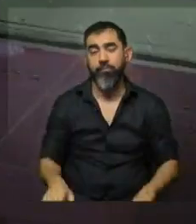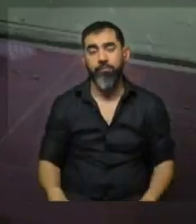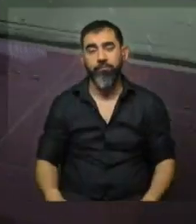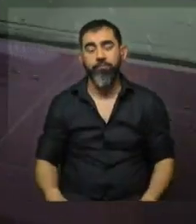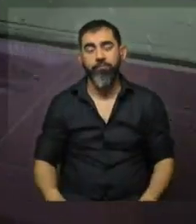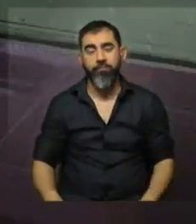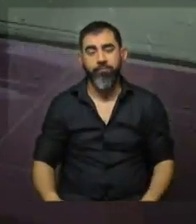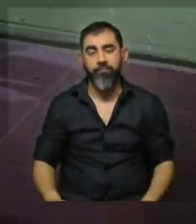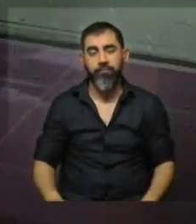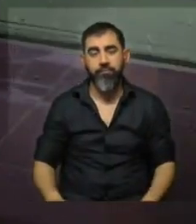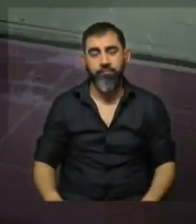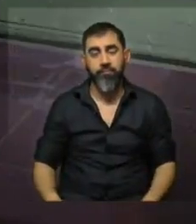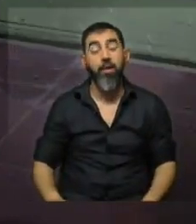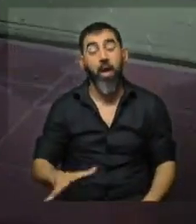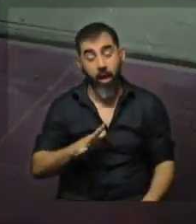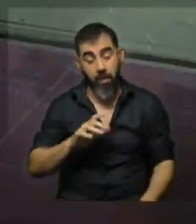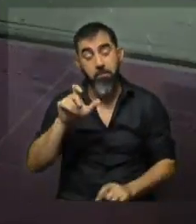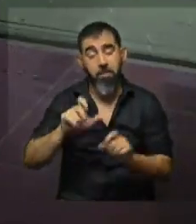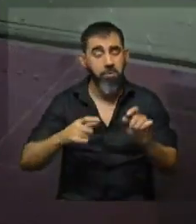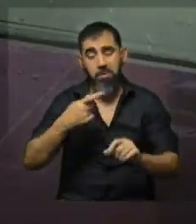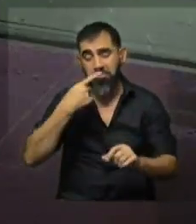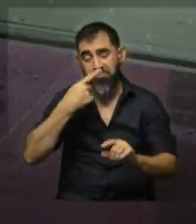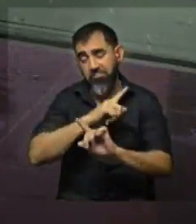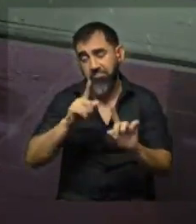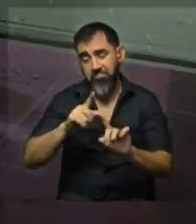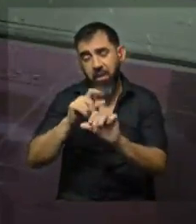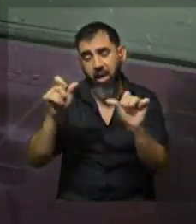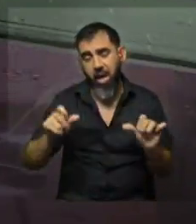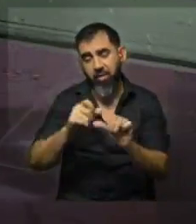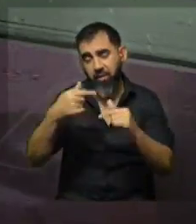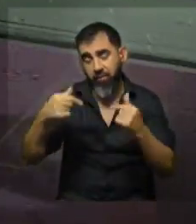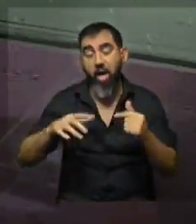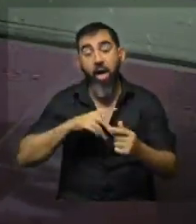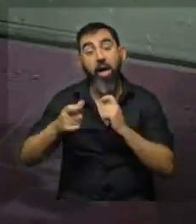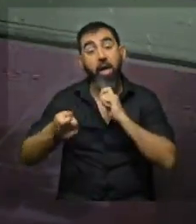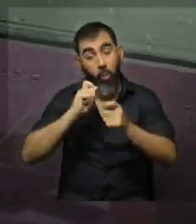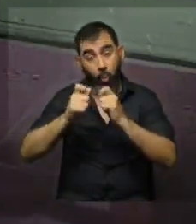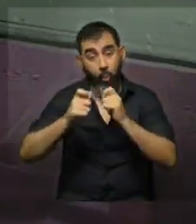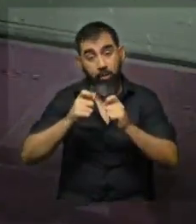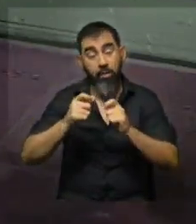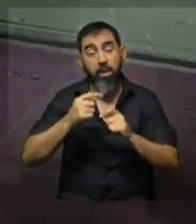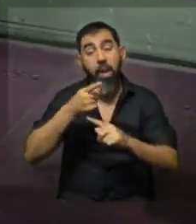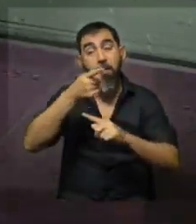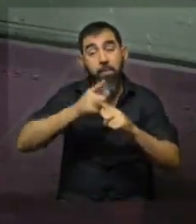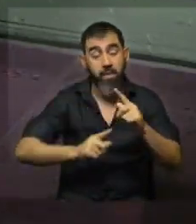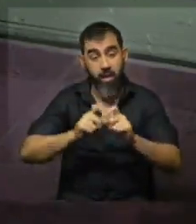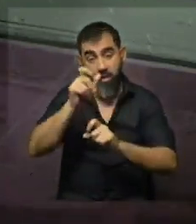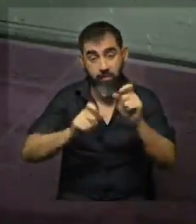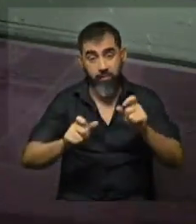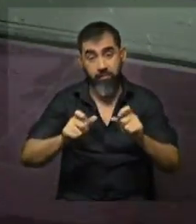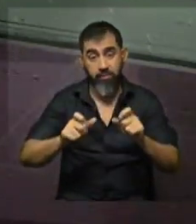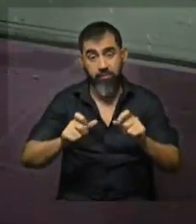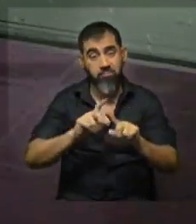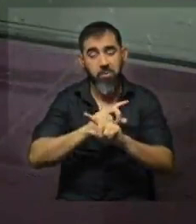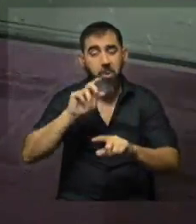2.999.999, o sea... Y Pilar. No, me parece que hay mucha gente que no está, que va a hacer otras cosas. Hay una encuesta que dice que... Que la mitad de la gente... No